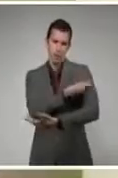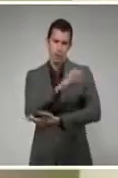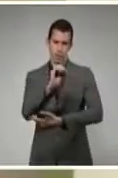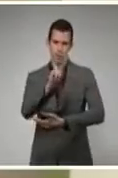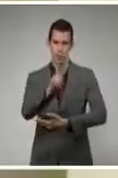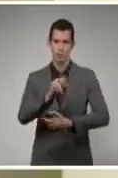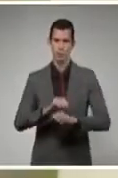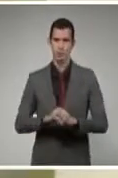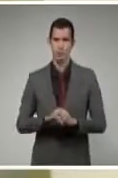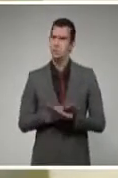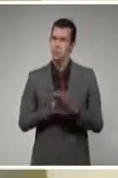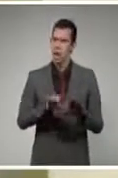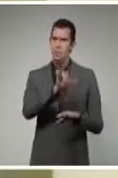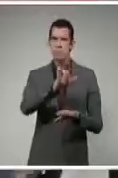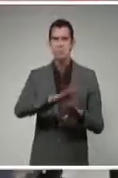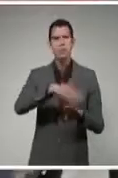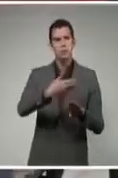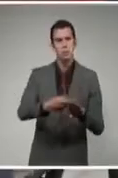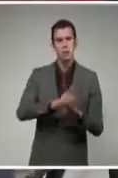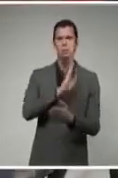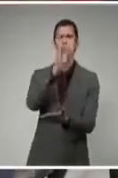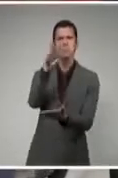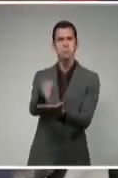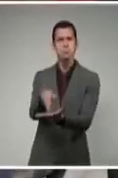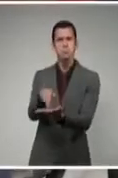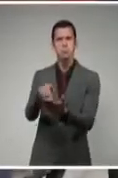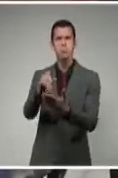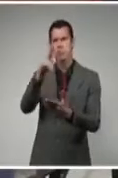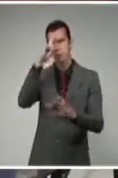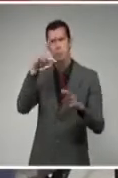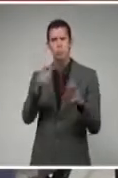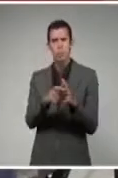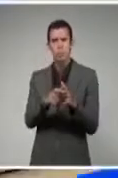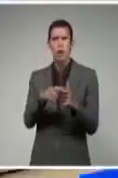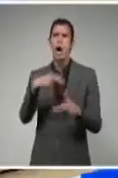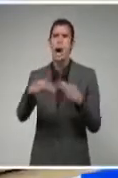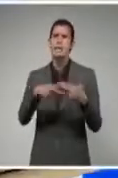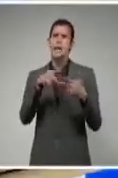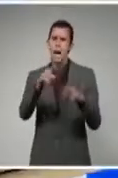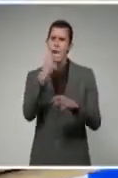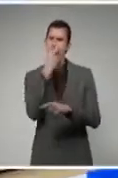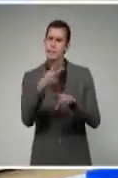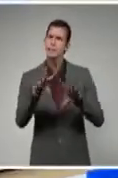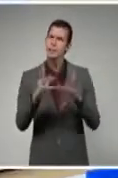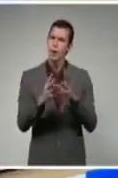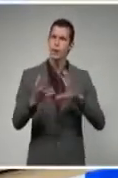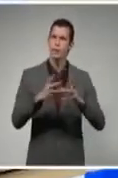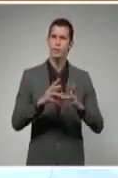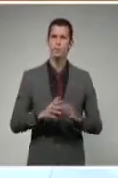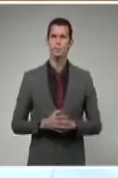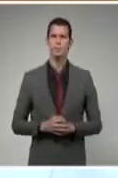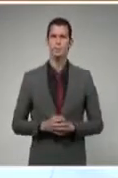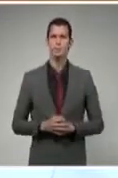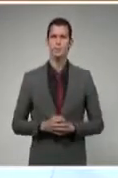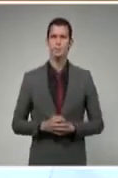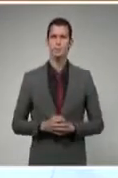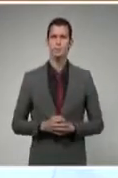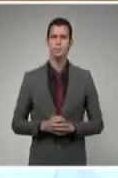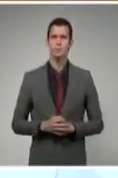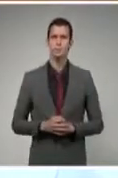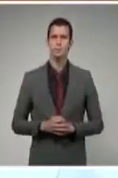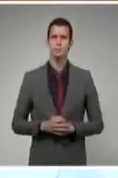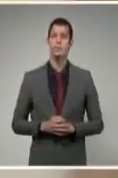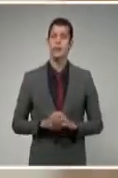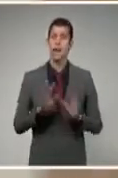al consultorio para ello. Para que ningún paso sea vulnerado, la Universidad de La Habana apoya la coordinación entre los sitios clínicos y el